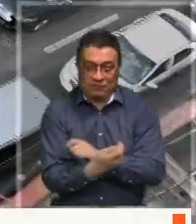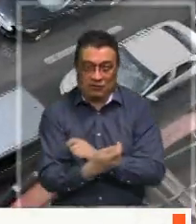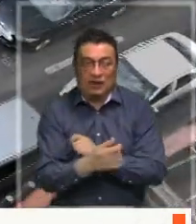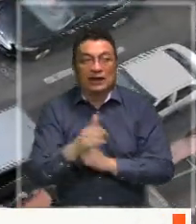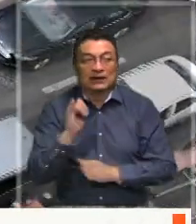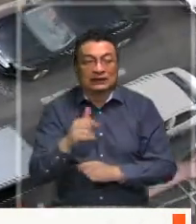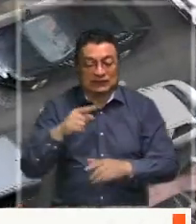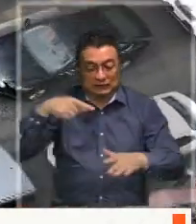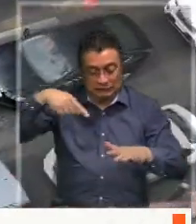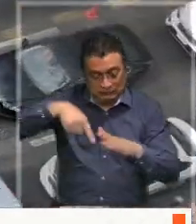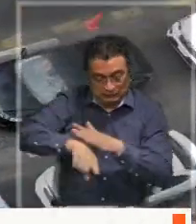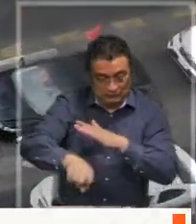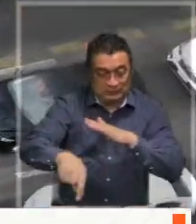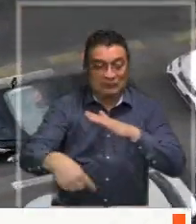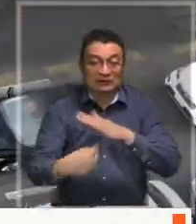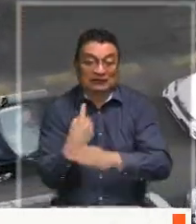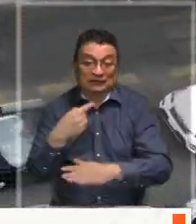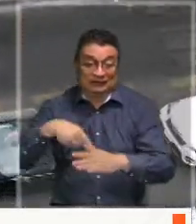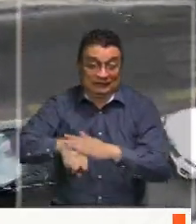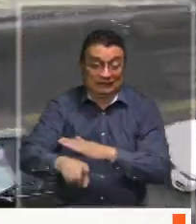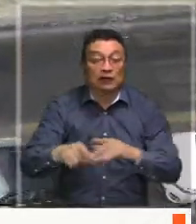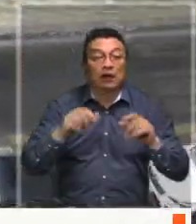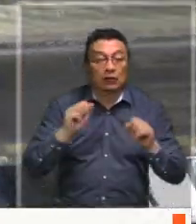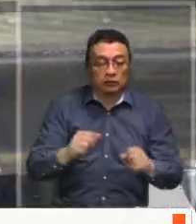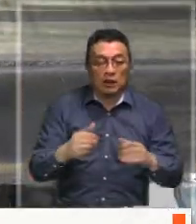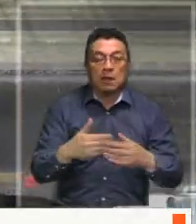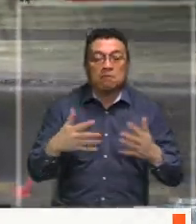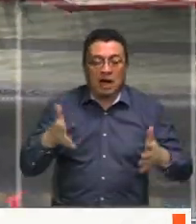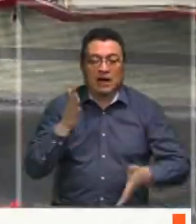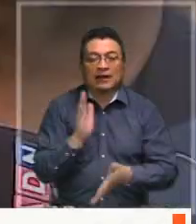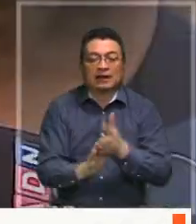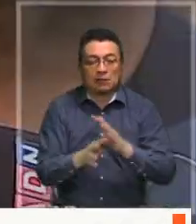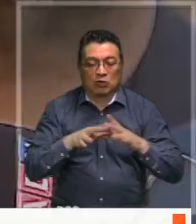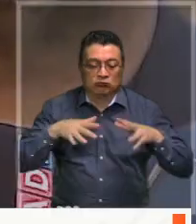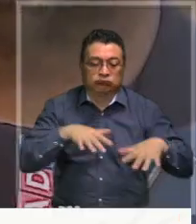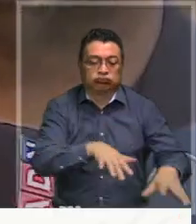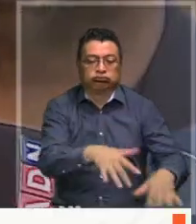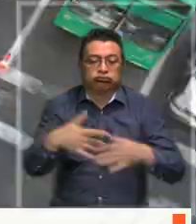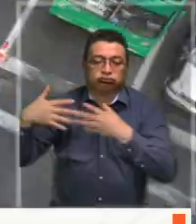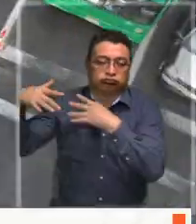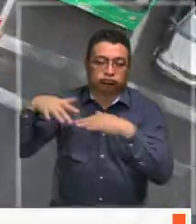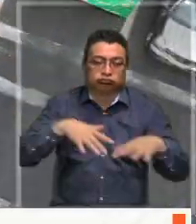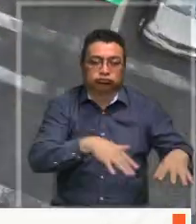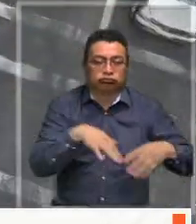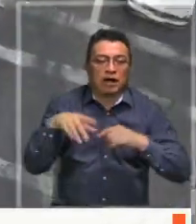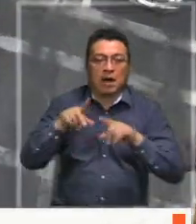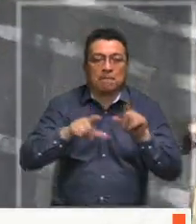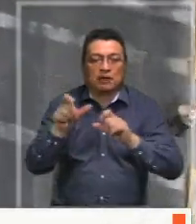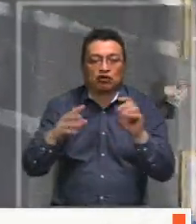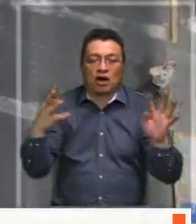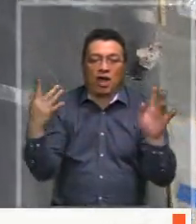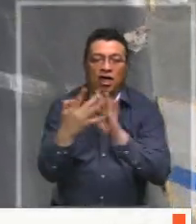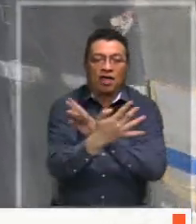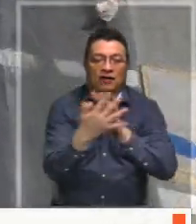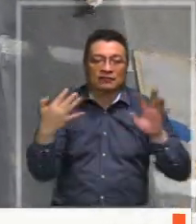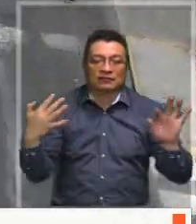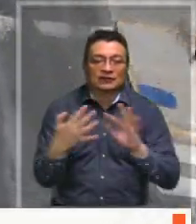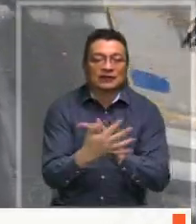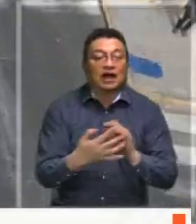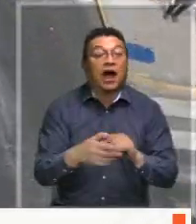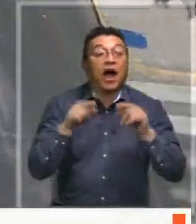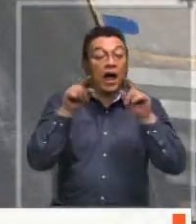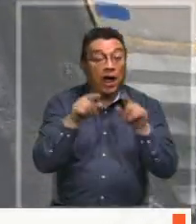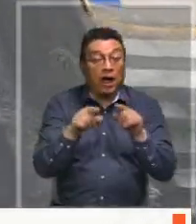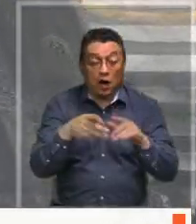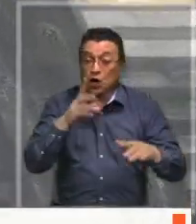un acceso que nos permita, como digo, darle mucho mayor fluidez a los pasajeros y pasajeras. Eso es lo interesante. El acceso no